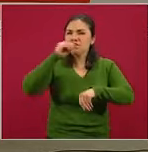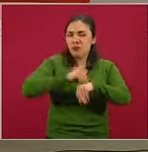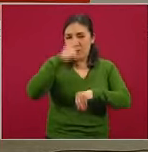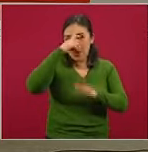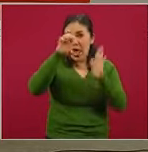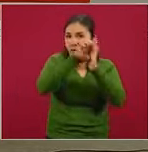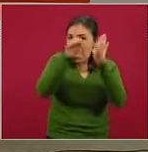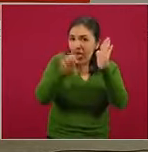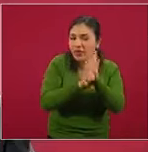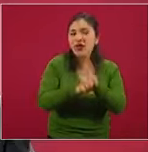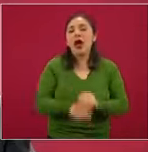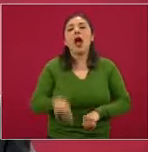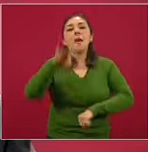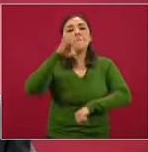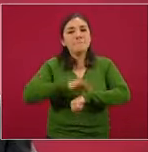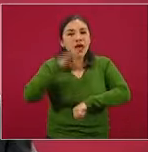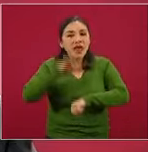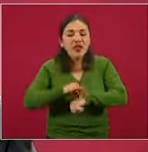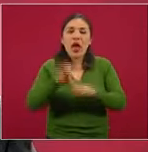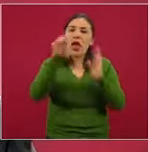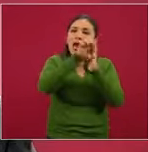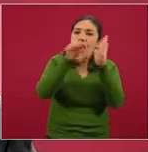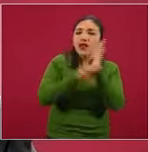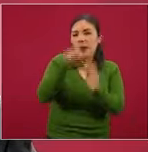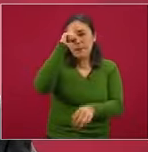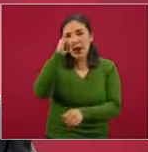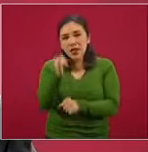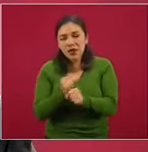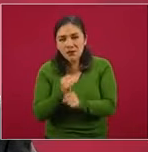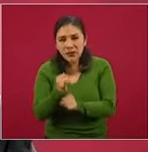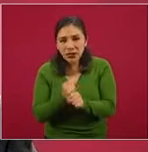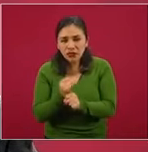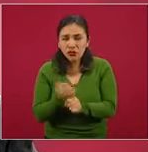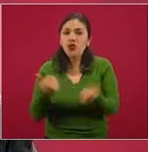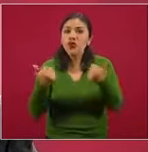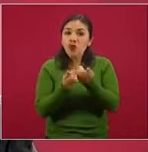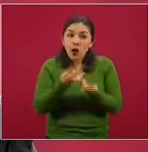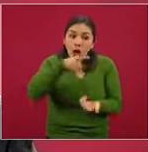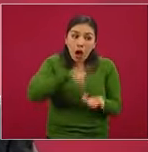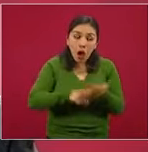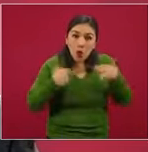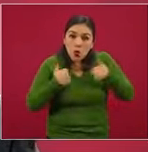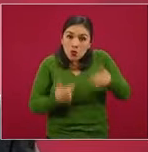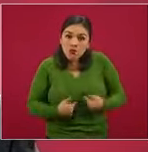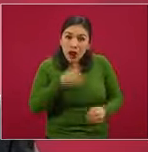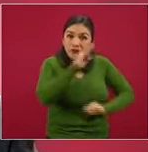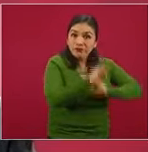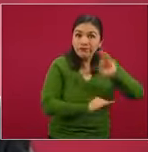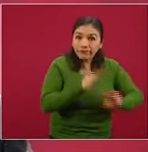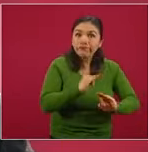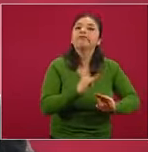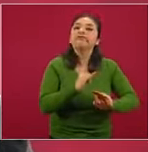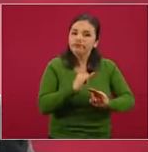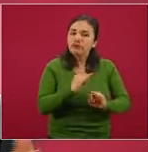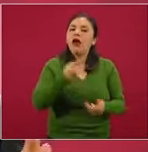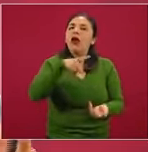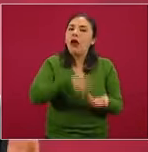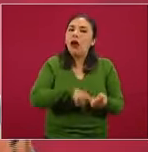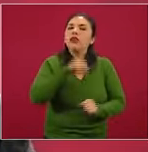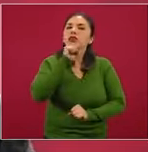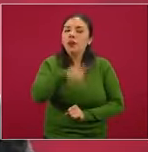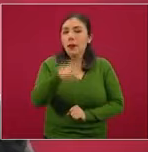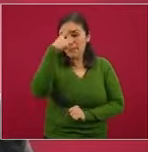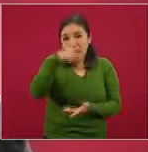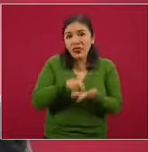la ética médica y de la ética de investigación que involucra sujetos humanos, que incluye